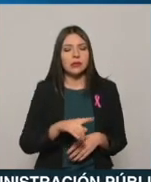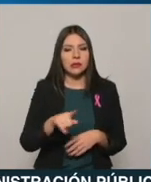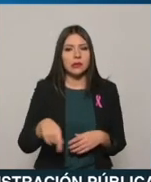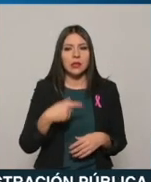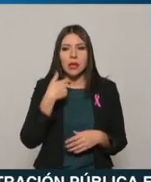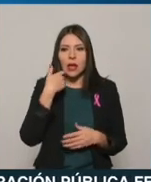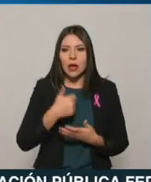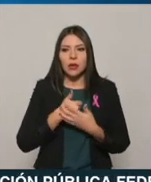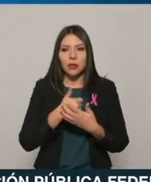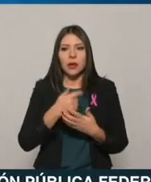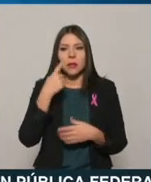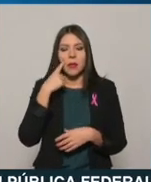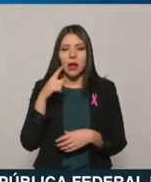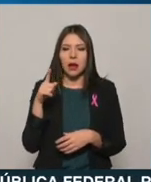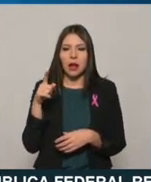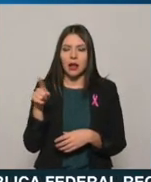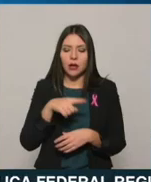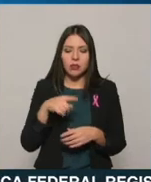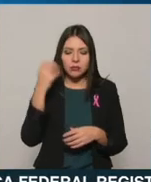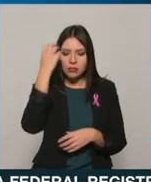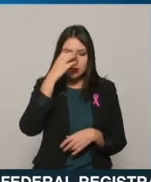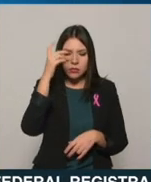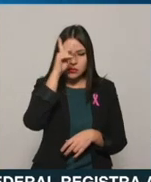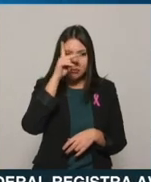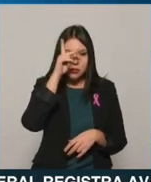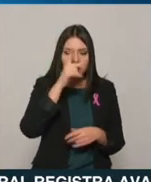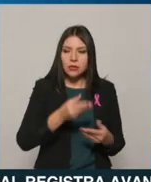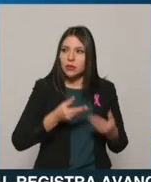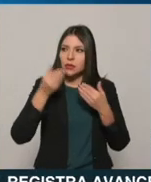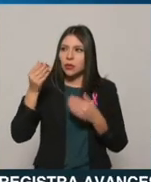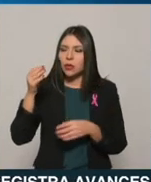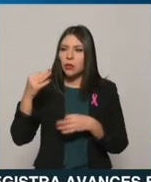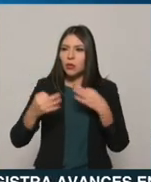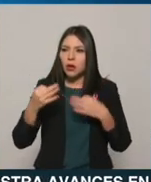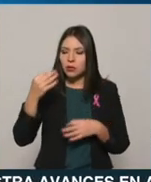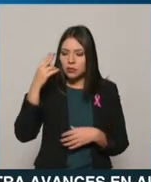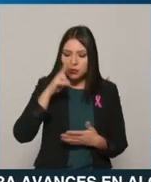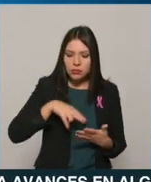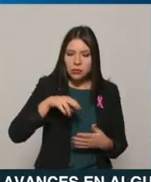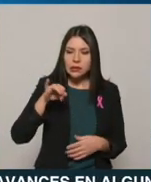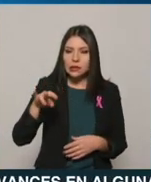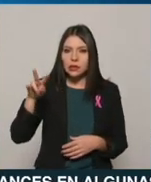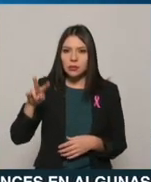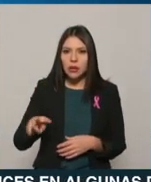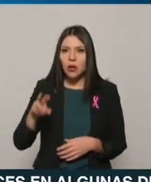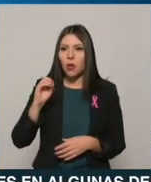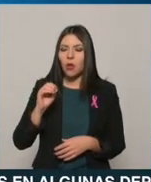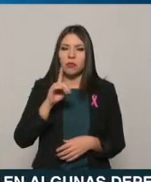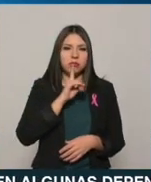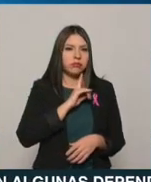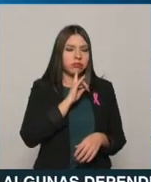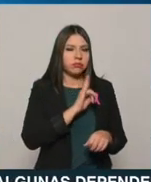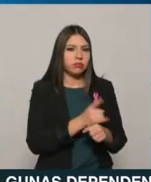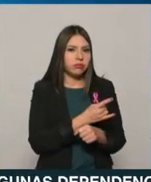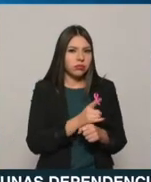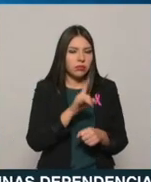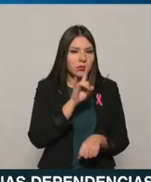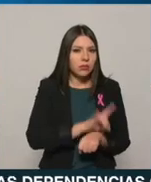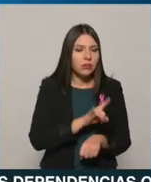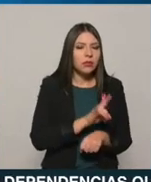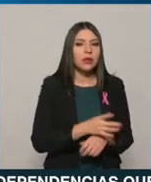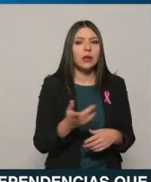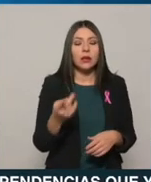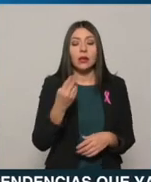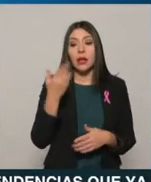un aporte para que el juez pueda determinar qué tan real es la situación o no. Y de igual forma, cuando se comete un delito, bueno, pues hay que ver los